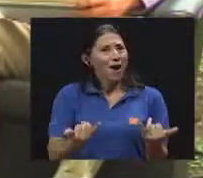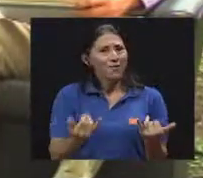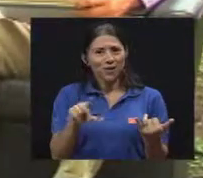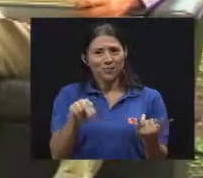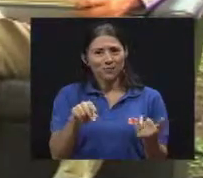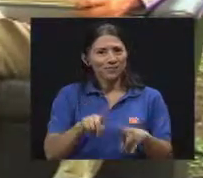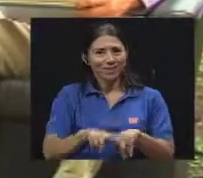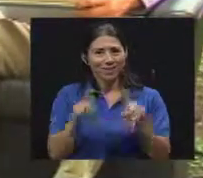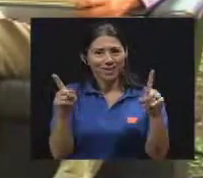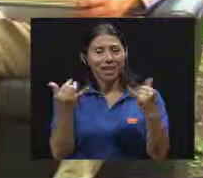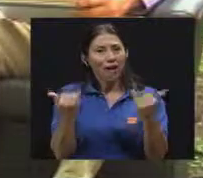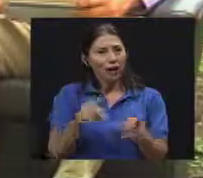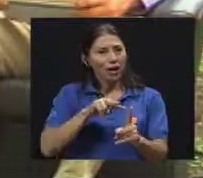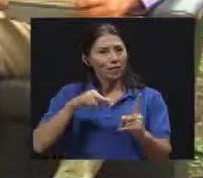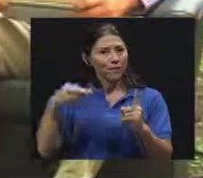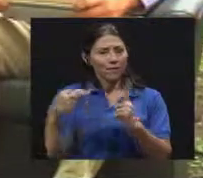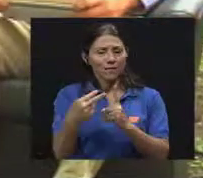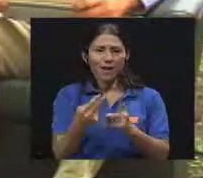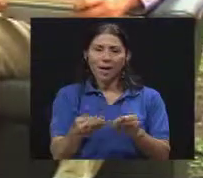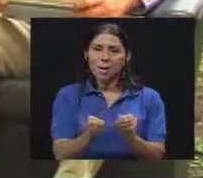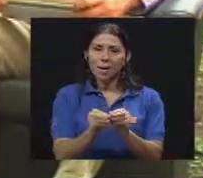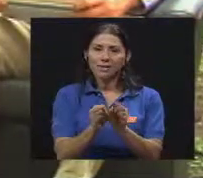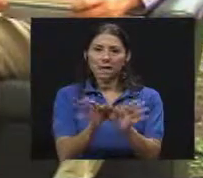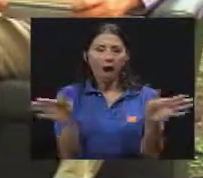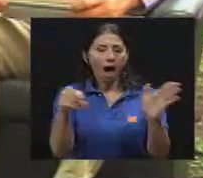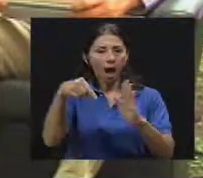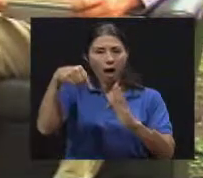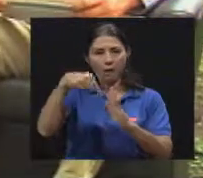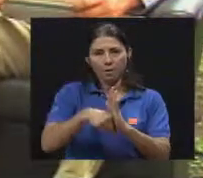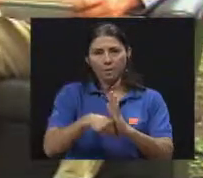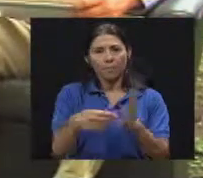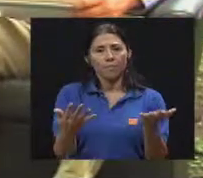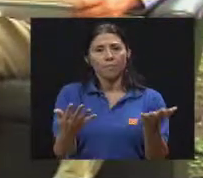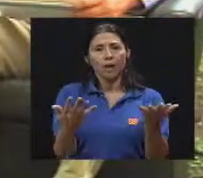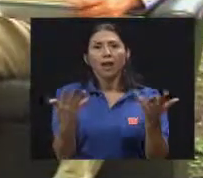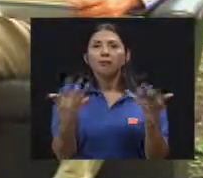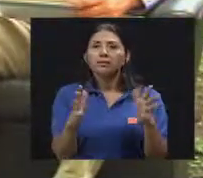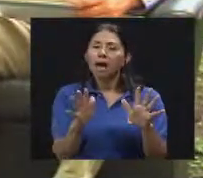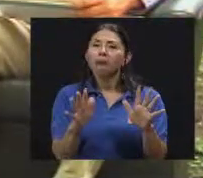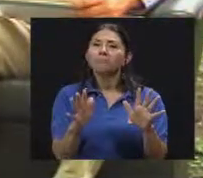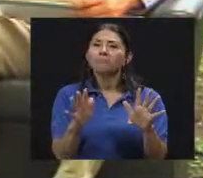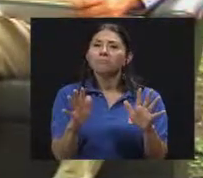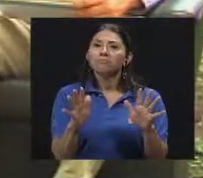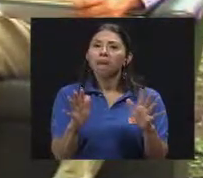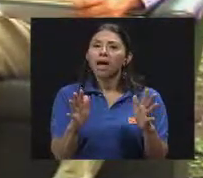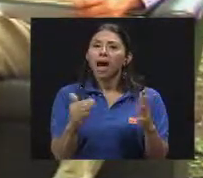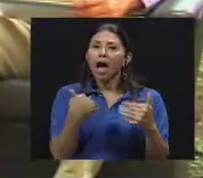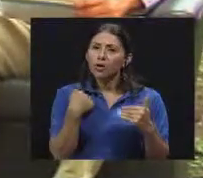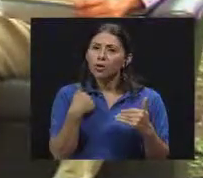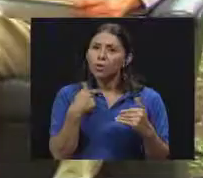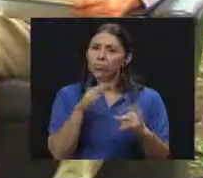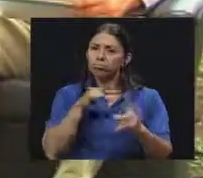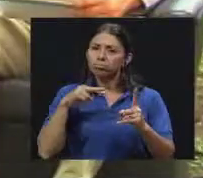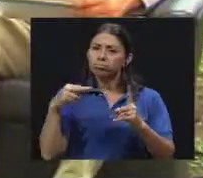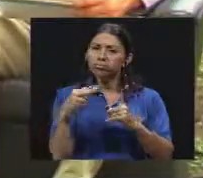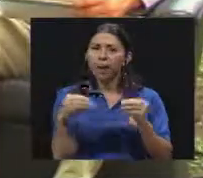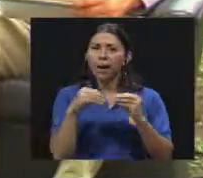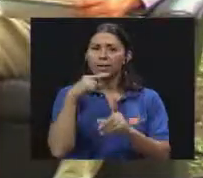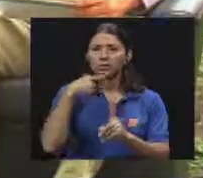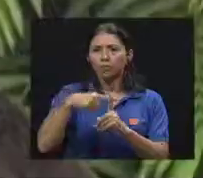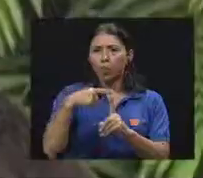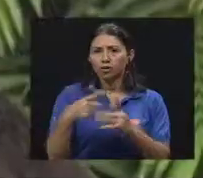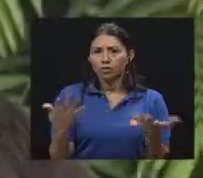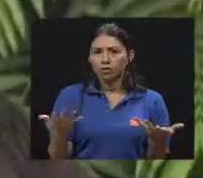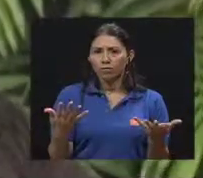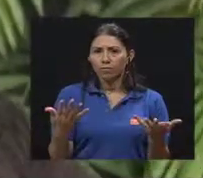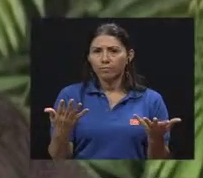no, ¿verdad? Ahora es una visión mucho más amplia, ¿verdad? En donde ya hay una posición más positiva, ¿verdad? Uh-huh. Y a